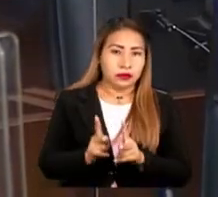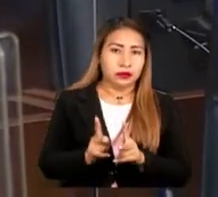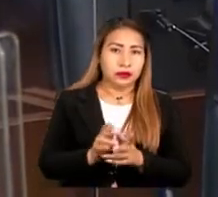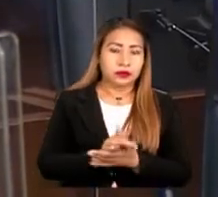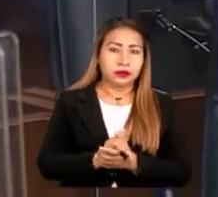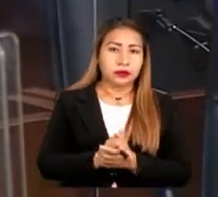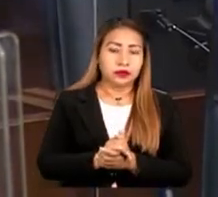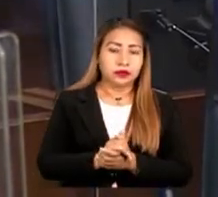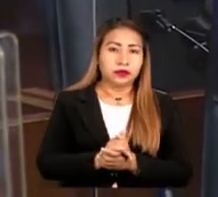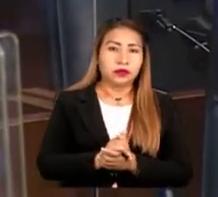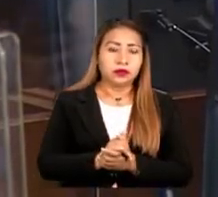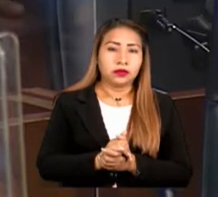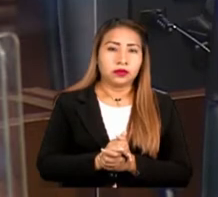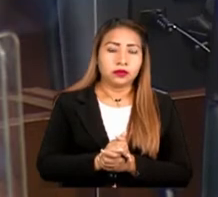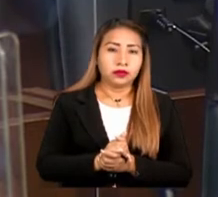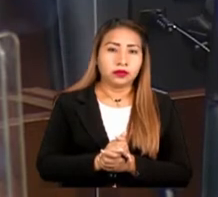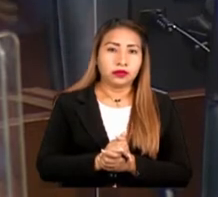público presente.